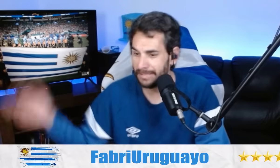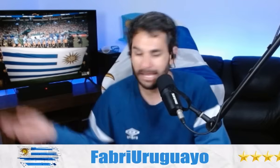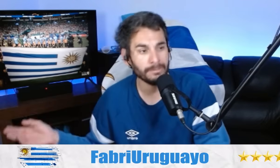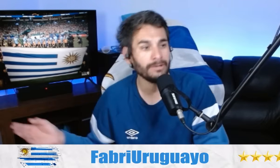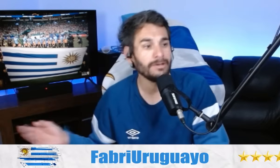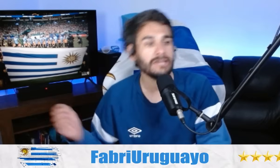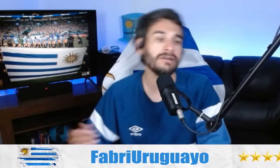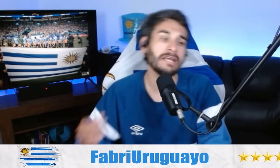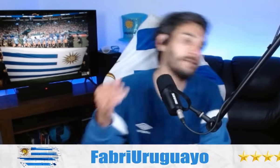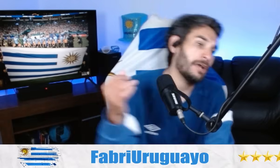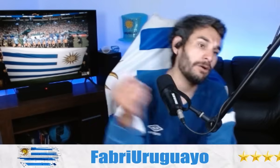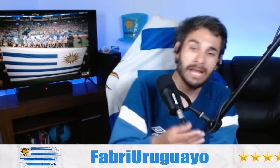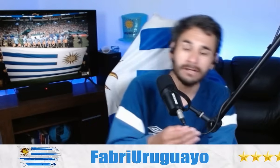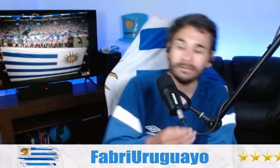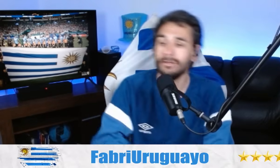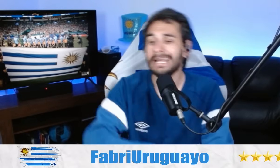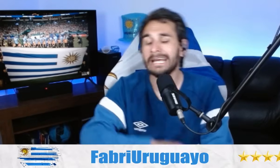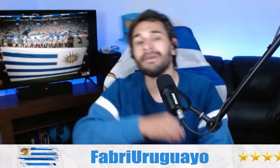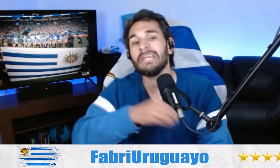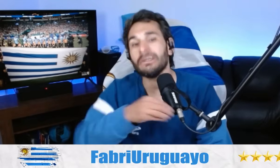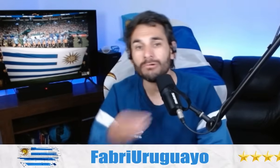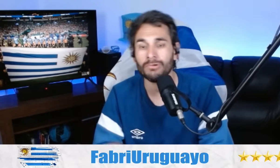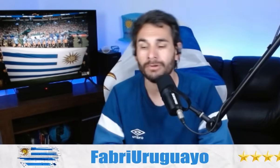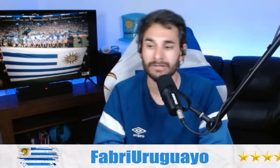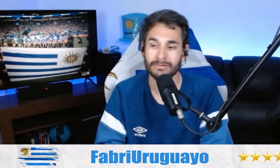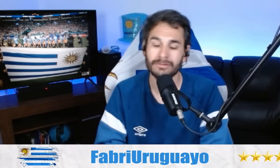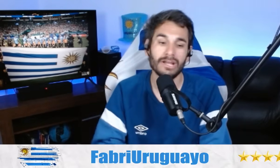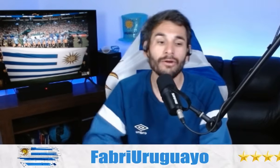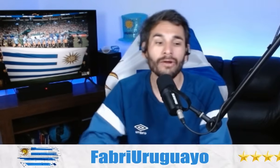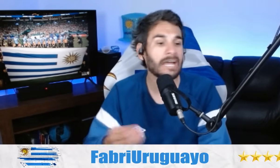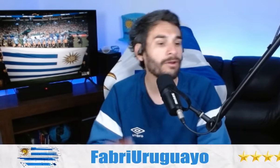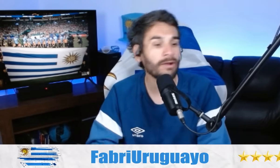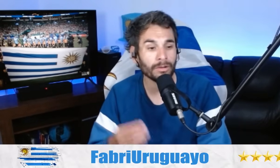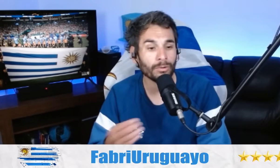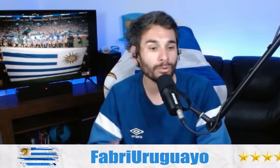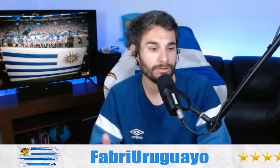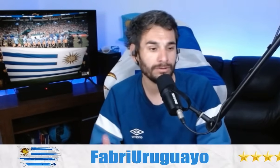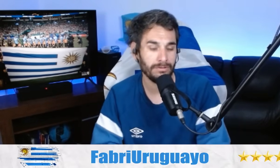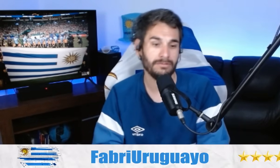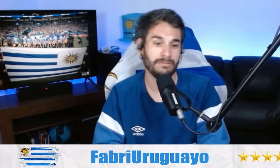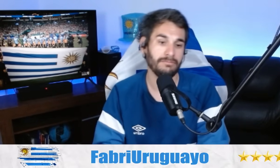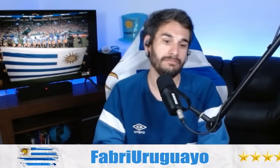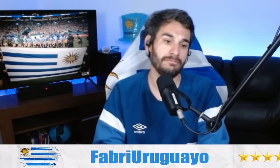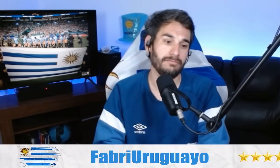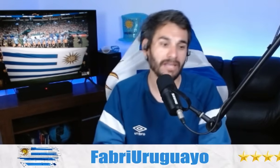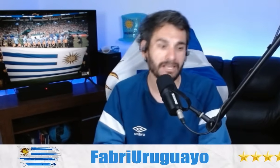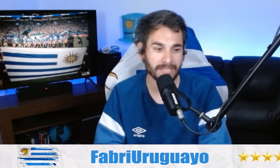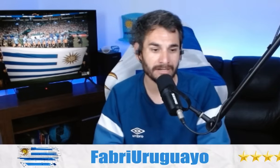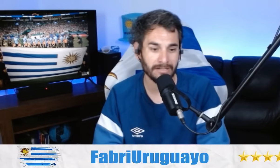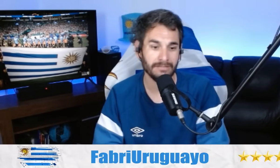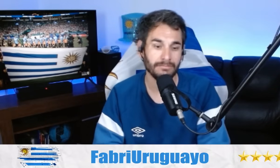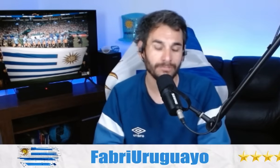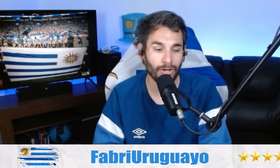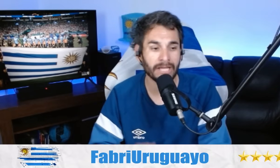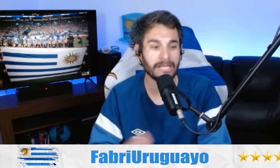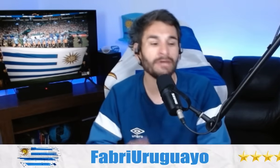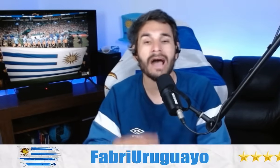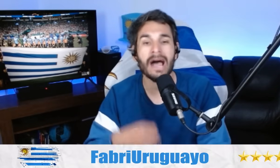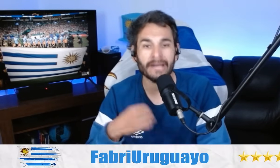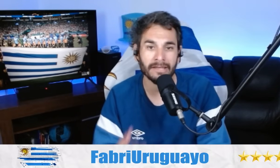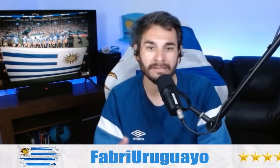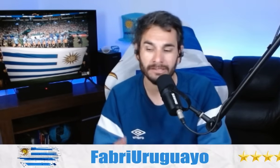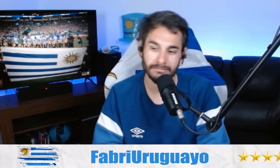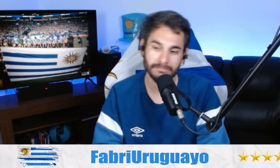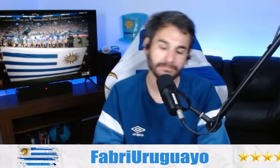creo ni a frente amplio no le creo ni a los blancos no le creo a ninguno amigo no le creo a ninguno Esa es la realidad no le